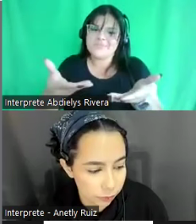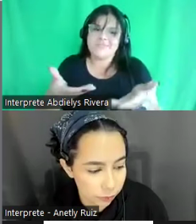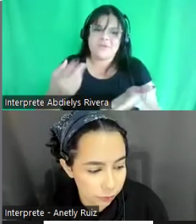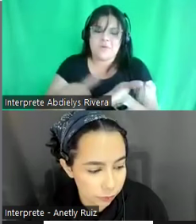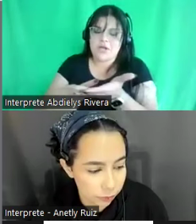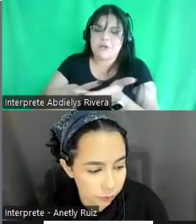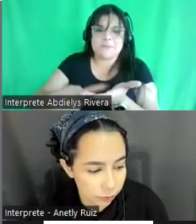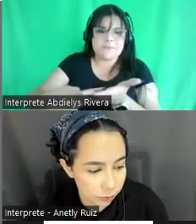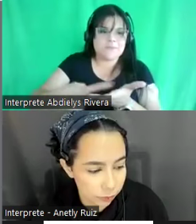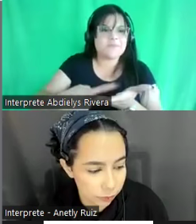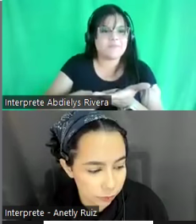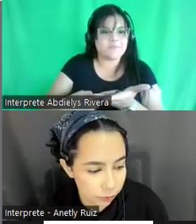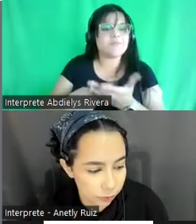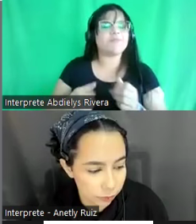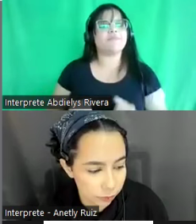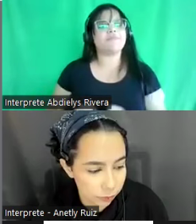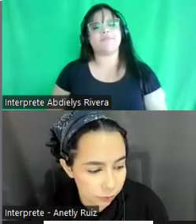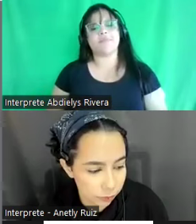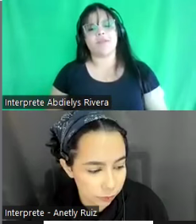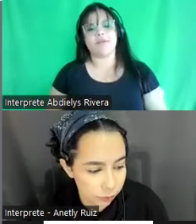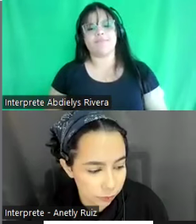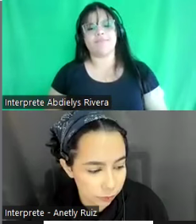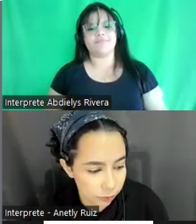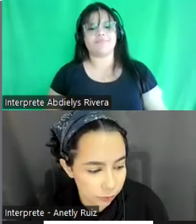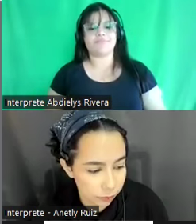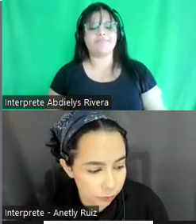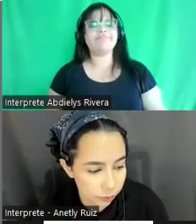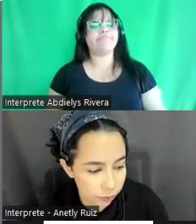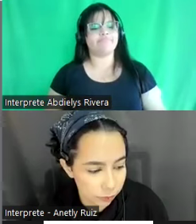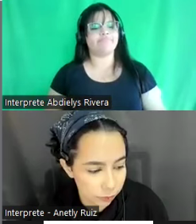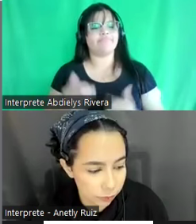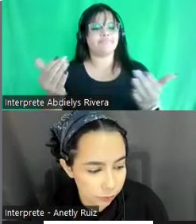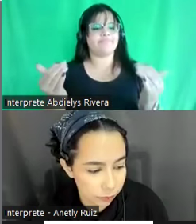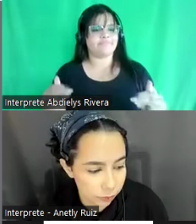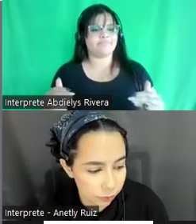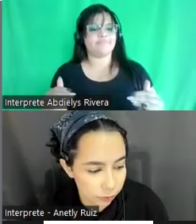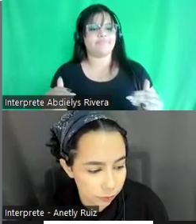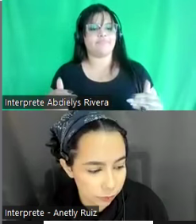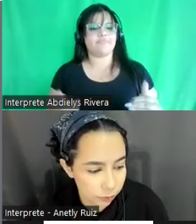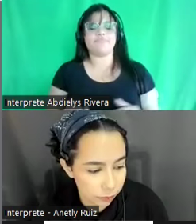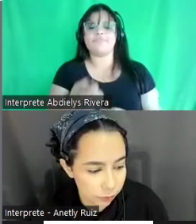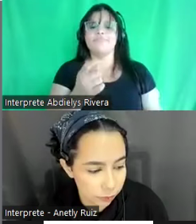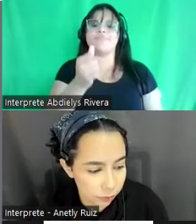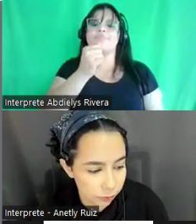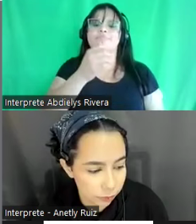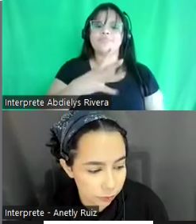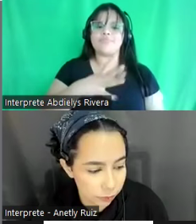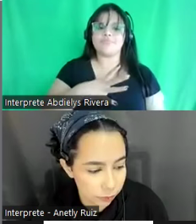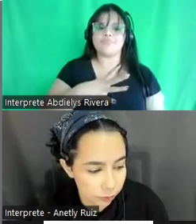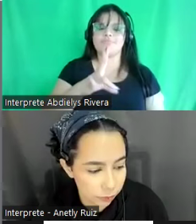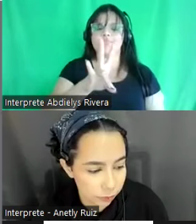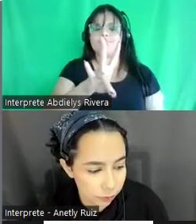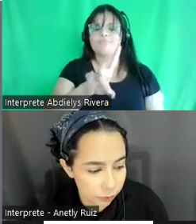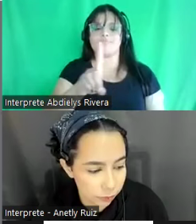a la conversación. Tenemos la siguiente situación. Tenemos una fémina de 71 años. Tengo